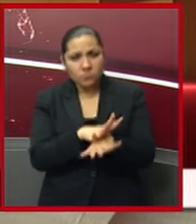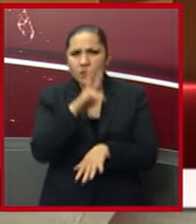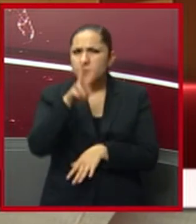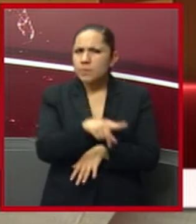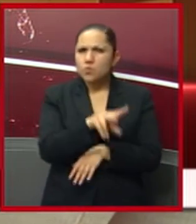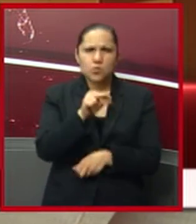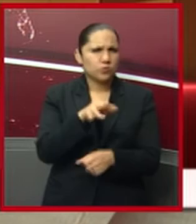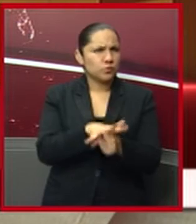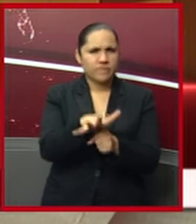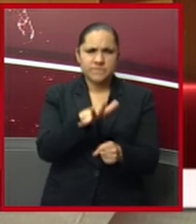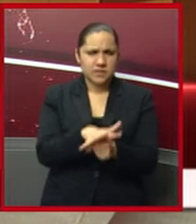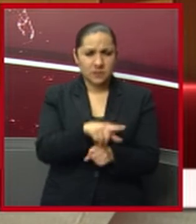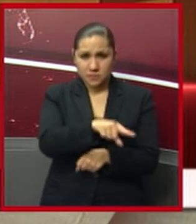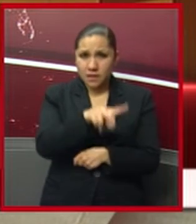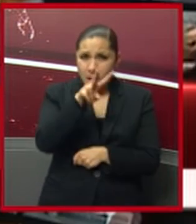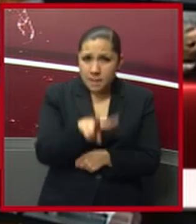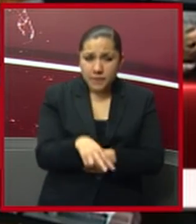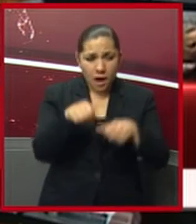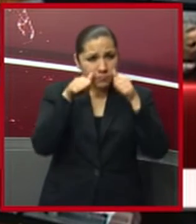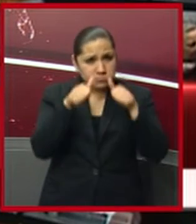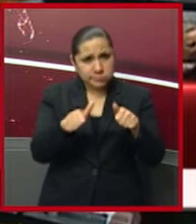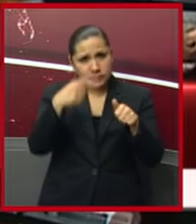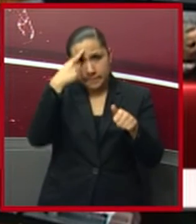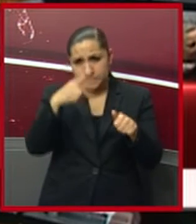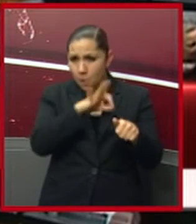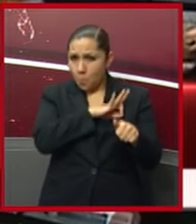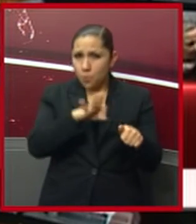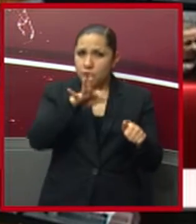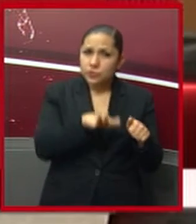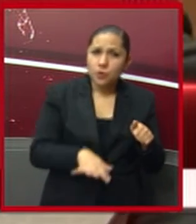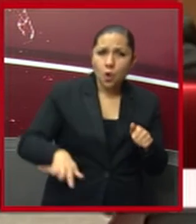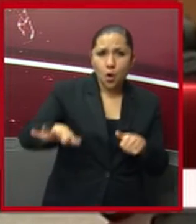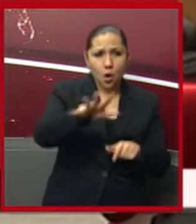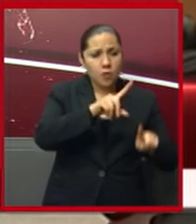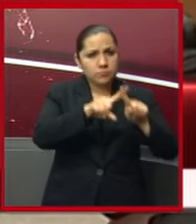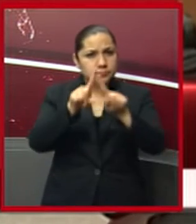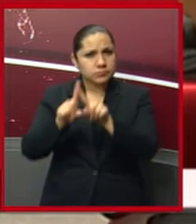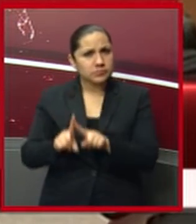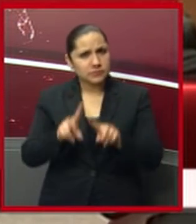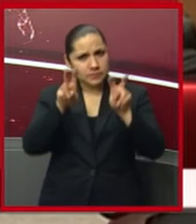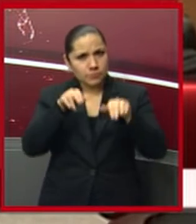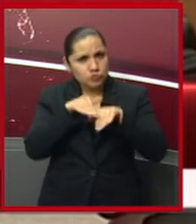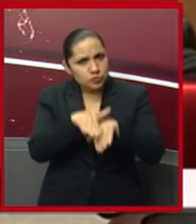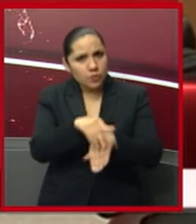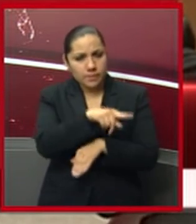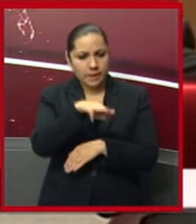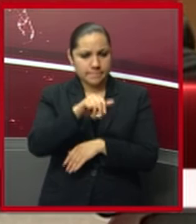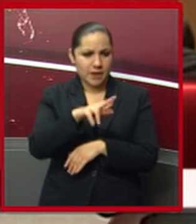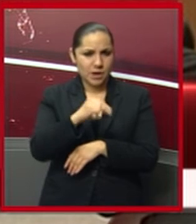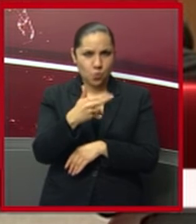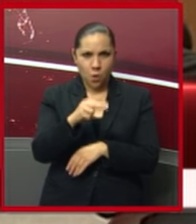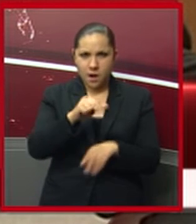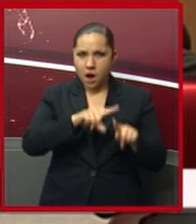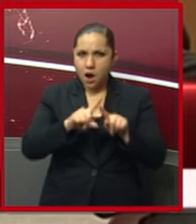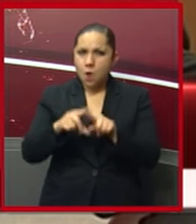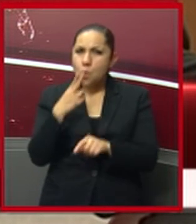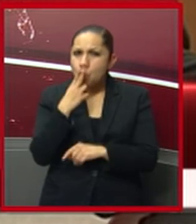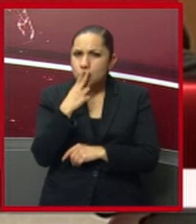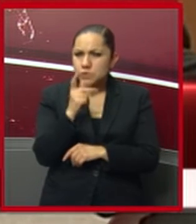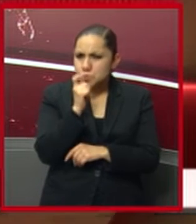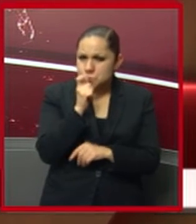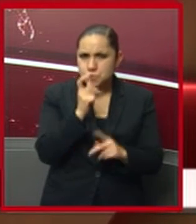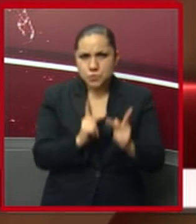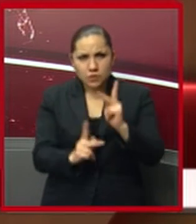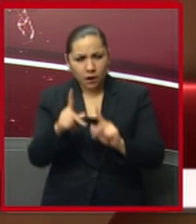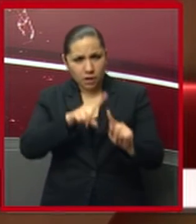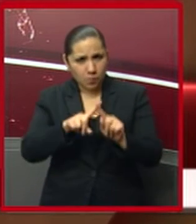no alcanzan para atender la problemática que ha generado el trasiego de la marihuana. Además, indicó la importancia de